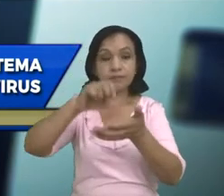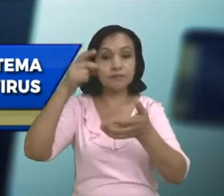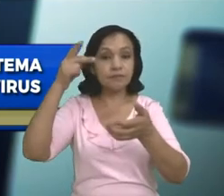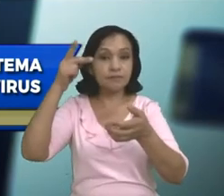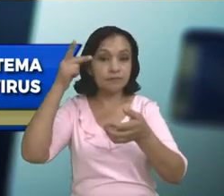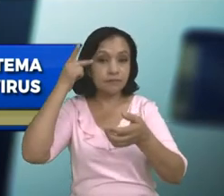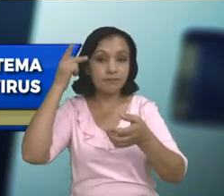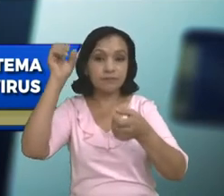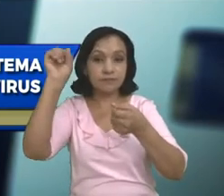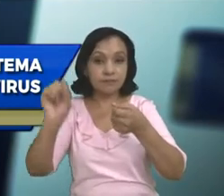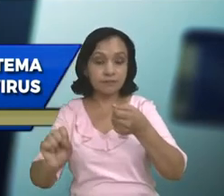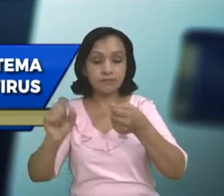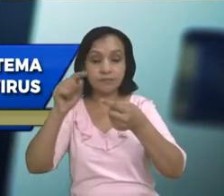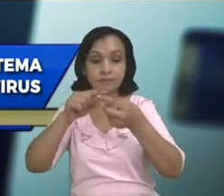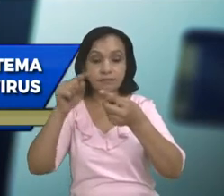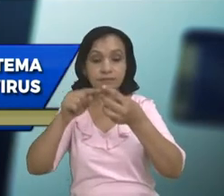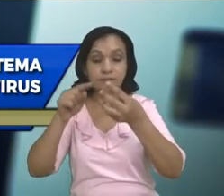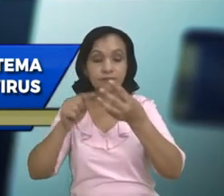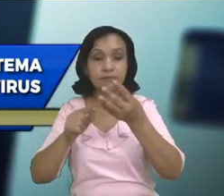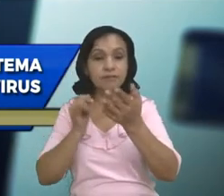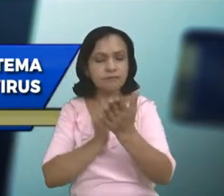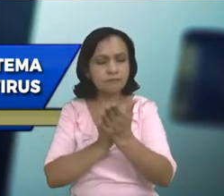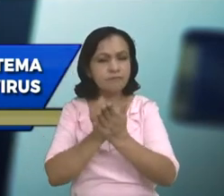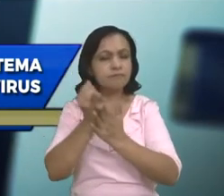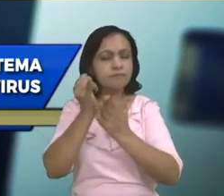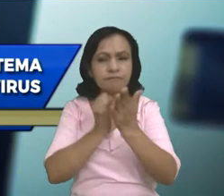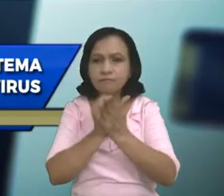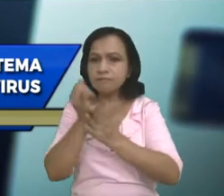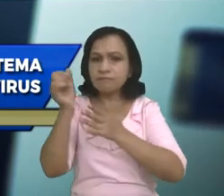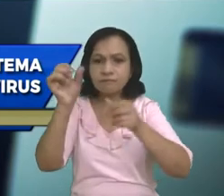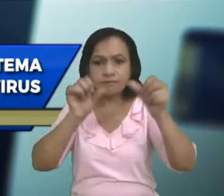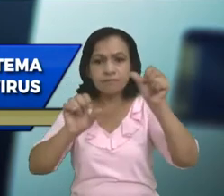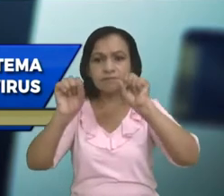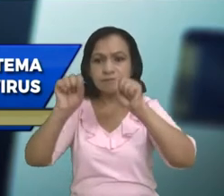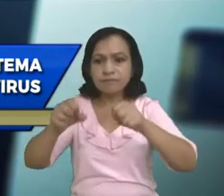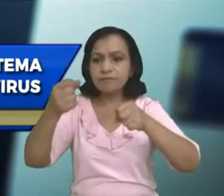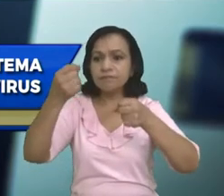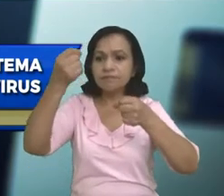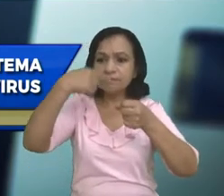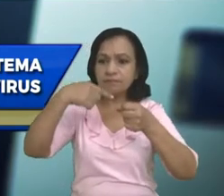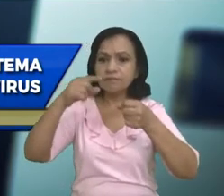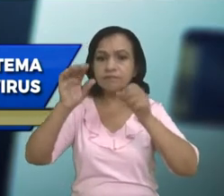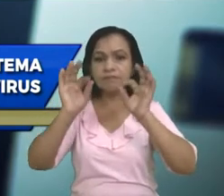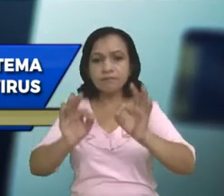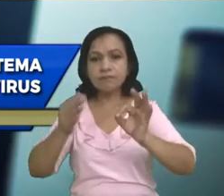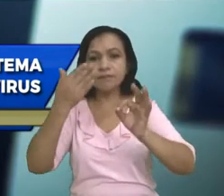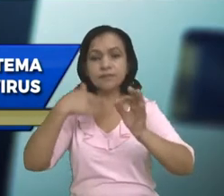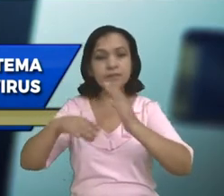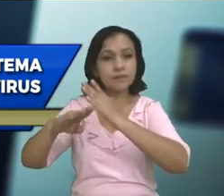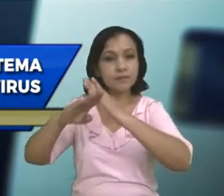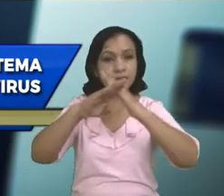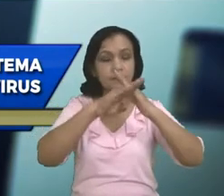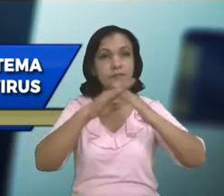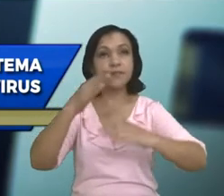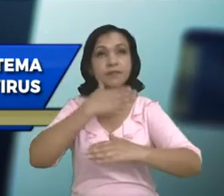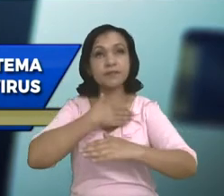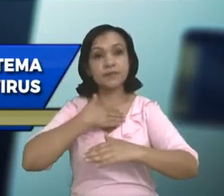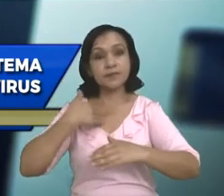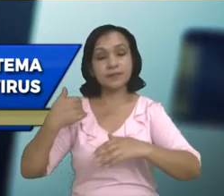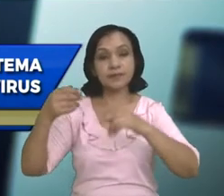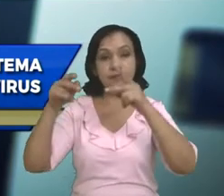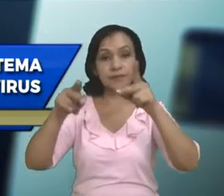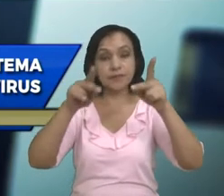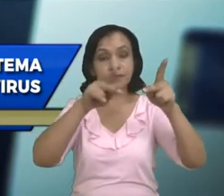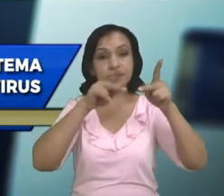donde han hecho investigaciones de los posibles medicamentos que pueden mitigar y mejorar la condición